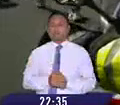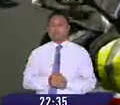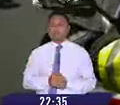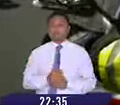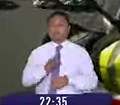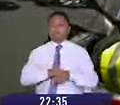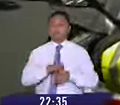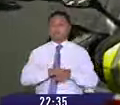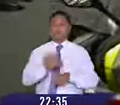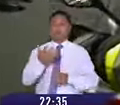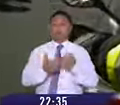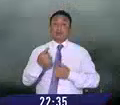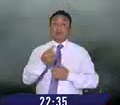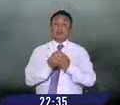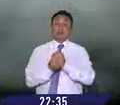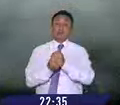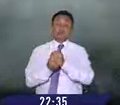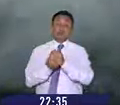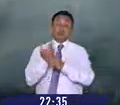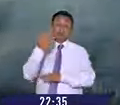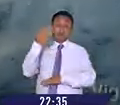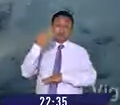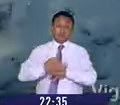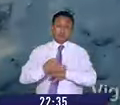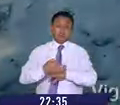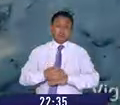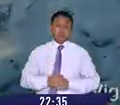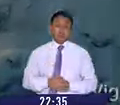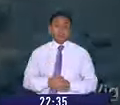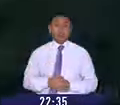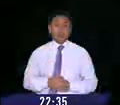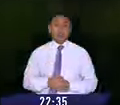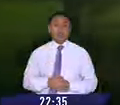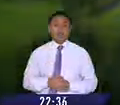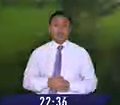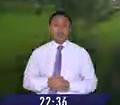suceder durante el periodo eruptivo del Cotopaxi. Con imágenes de